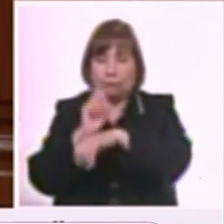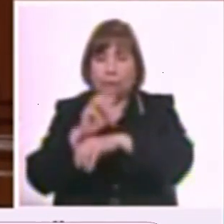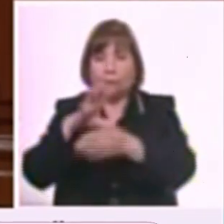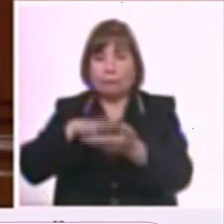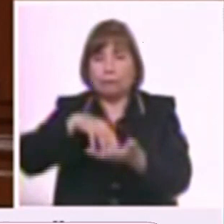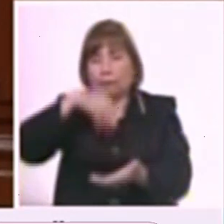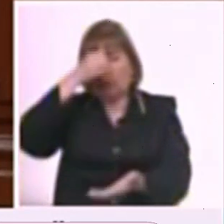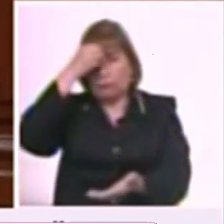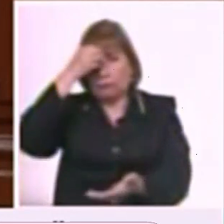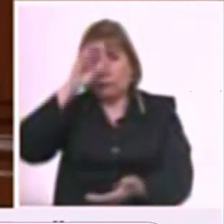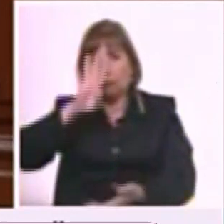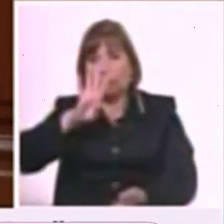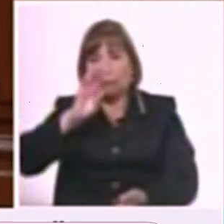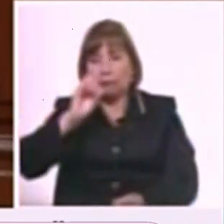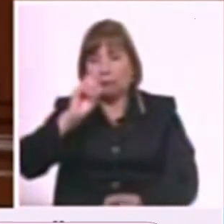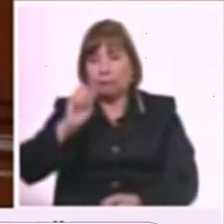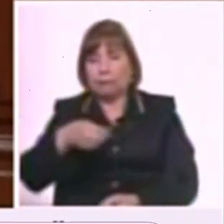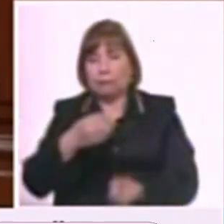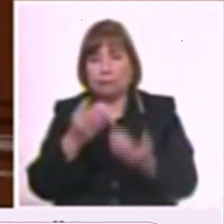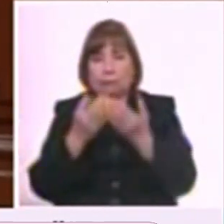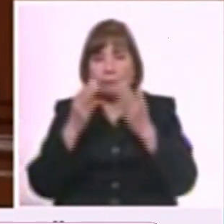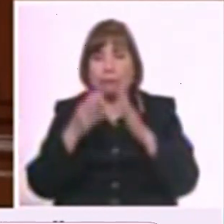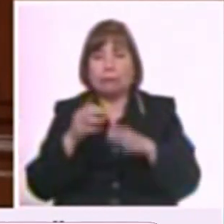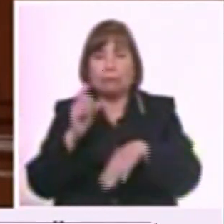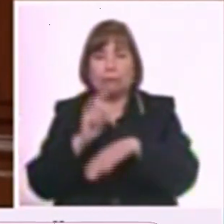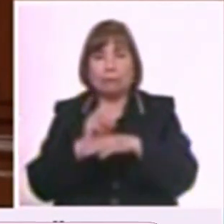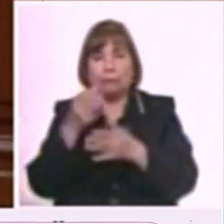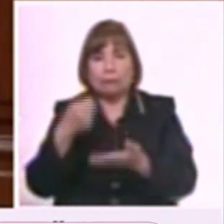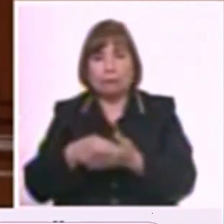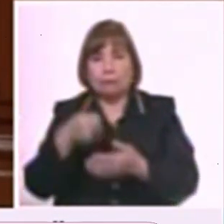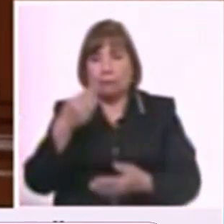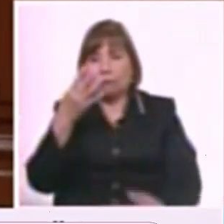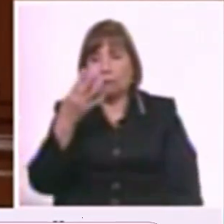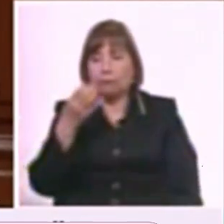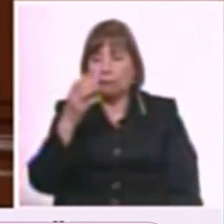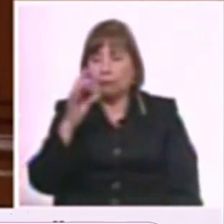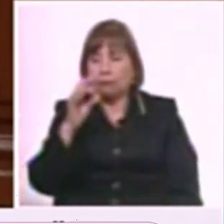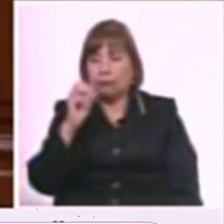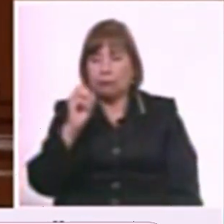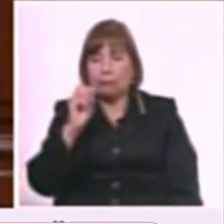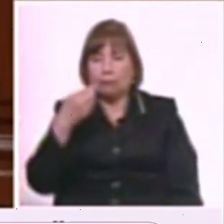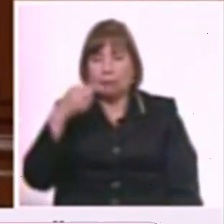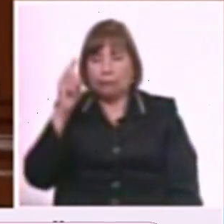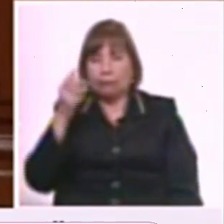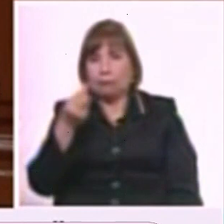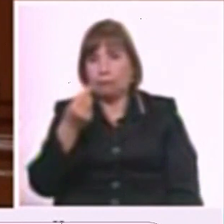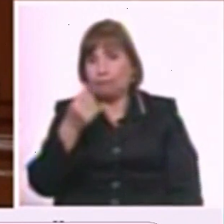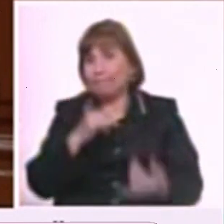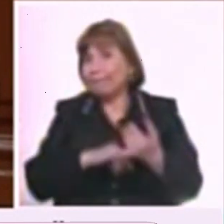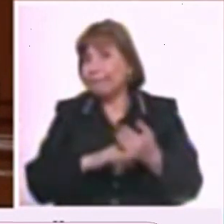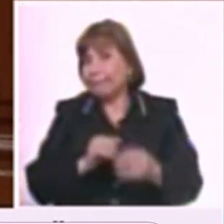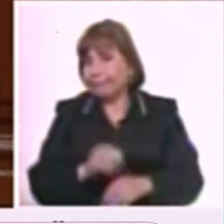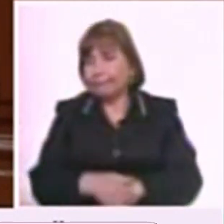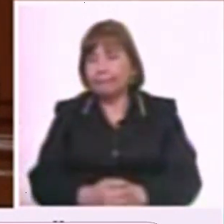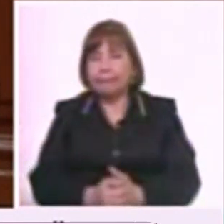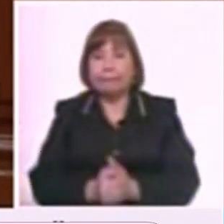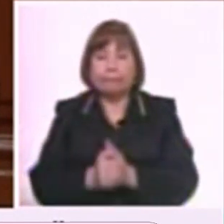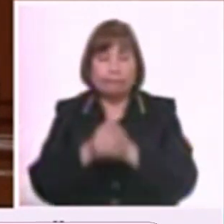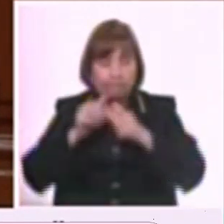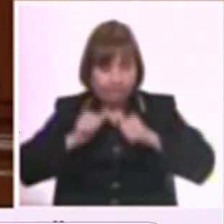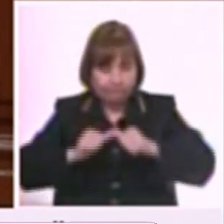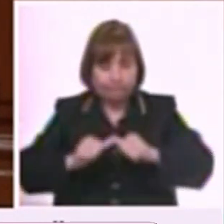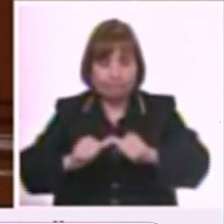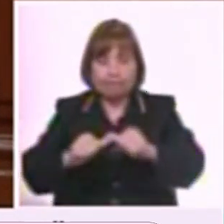educativas adicionales, teniendo previsto en su conjunto invertir más de 837 millones de soles. Con este